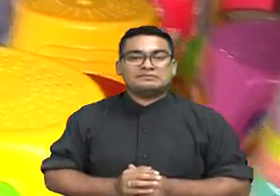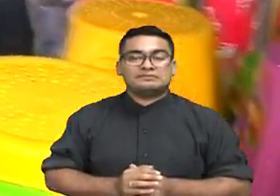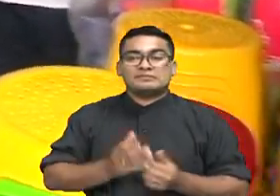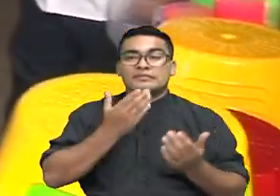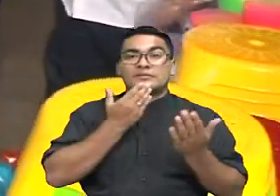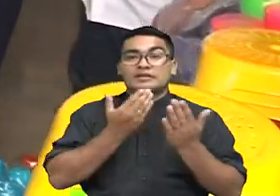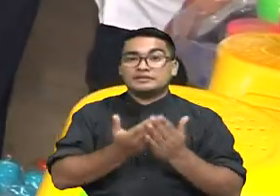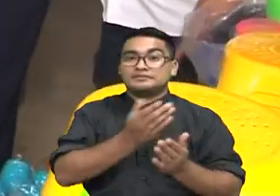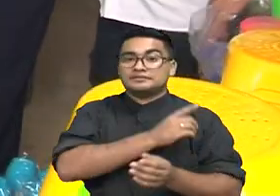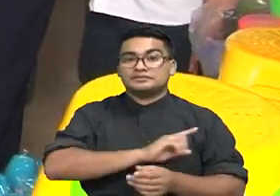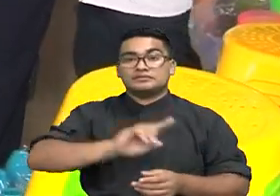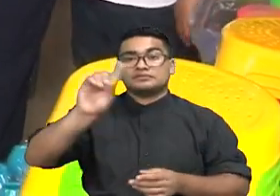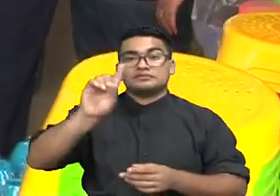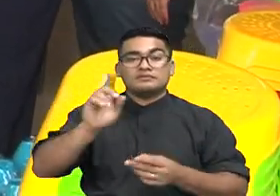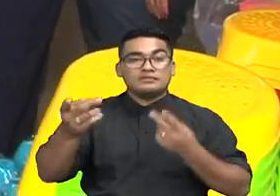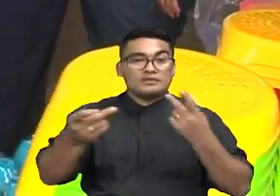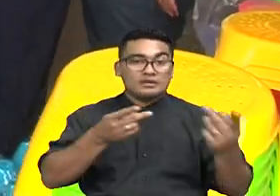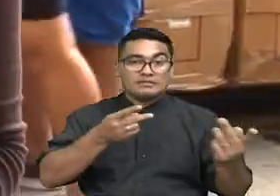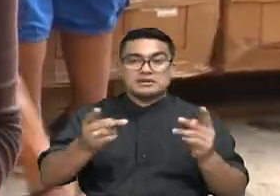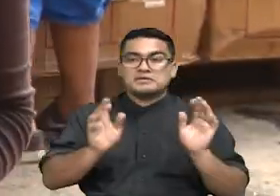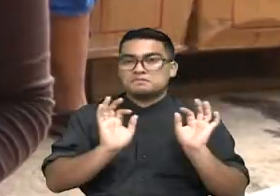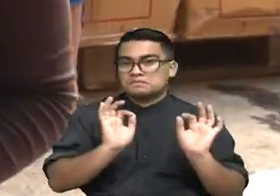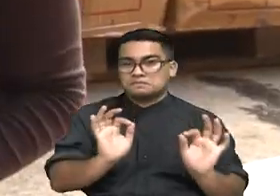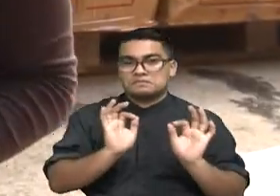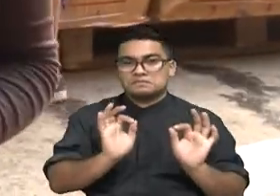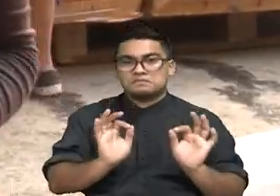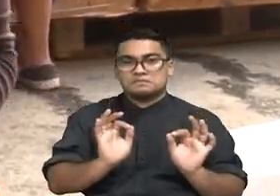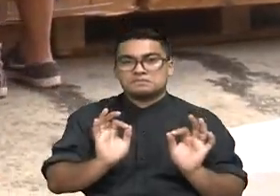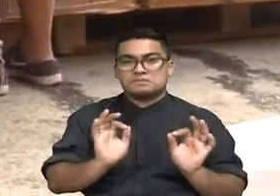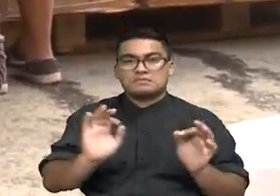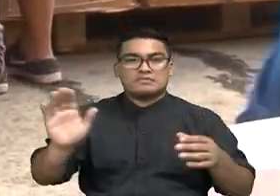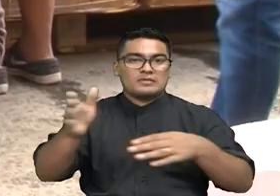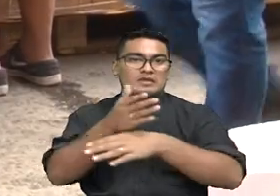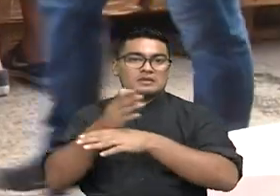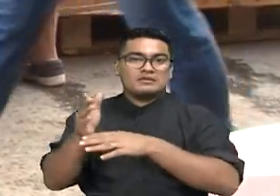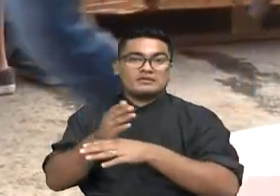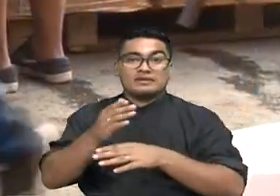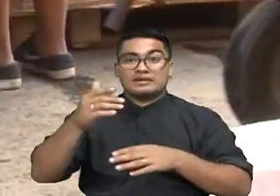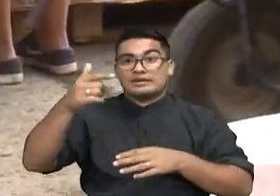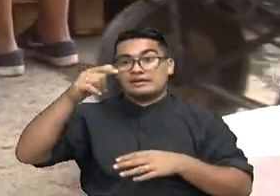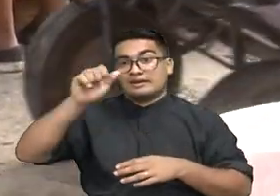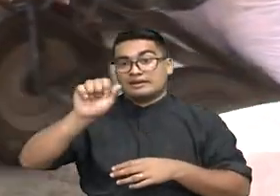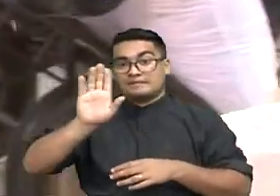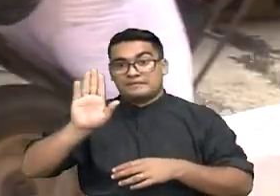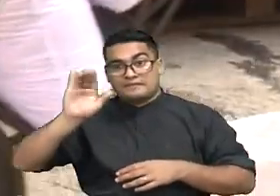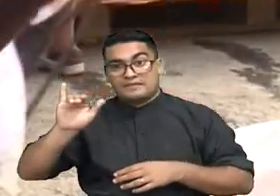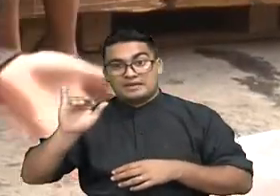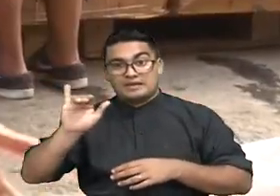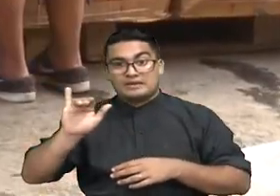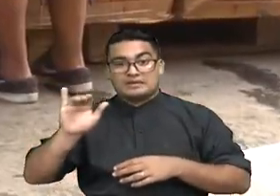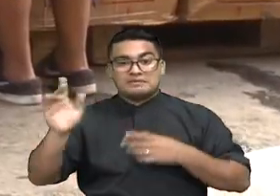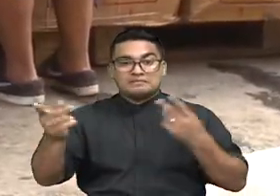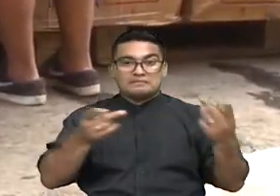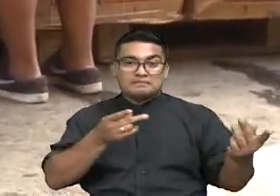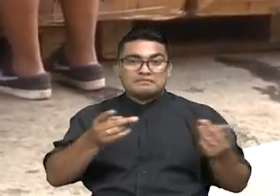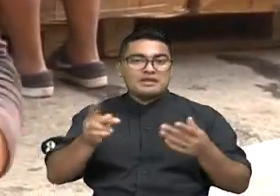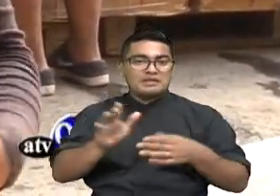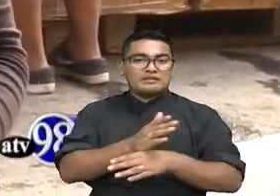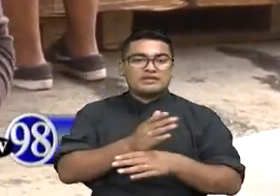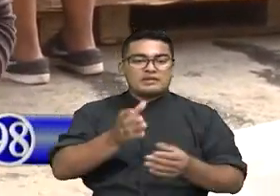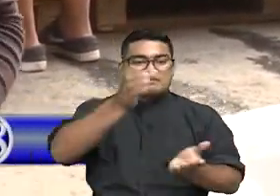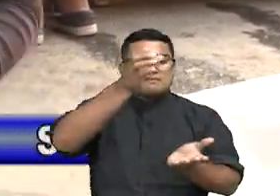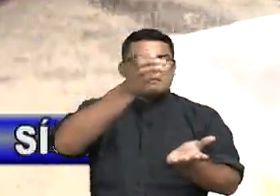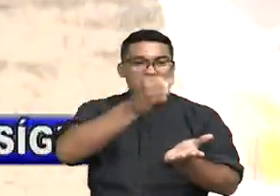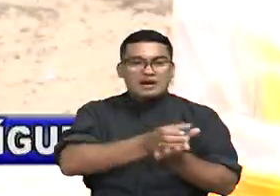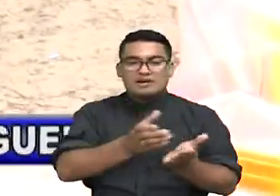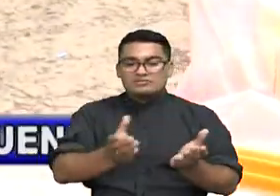a Dios, las ventas han ido bien en variedad de Gaby. Le venimos ofreciendo tipos variedades de plástico. Por